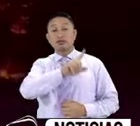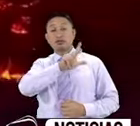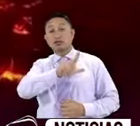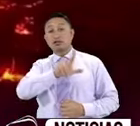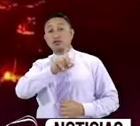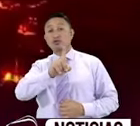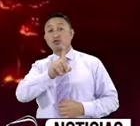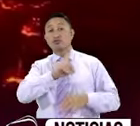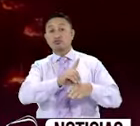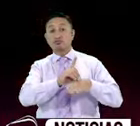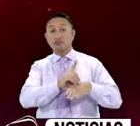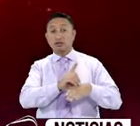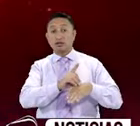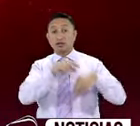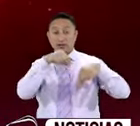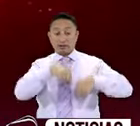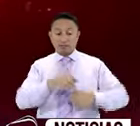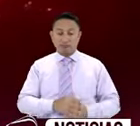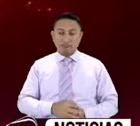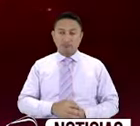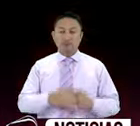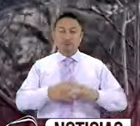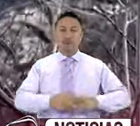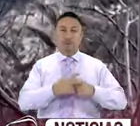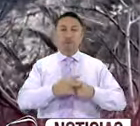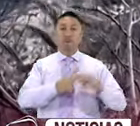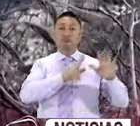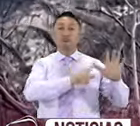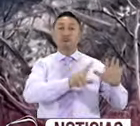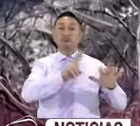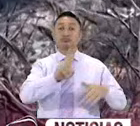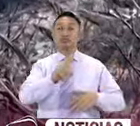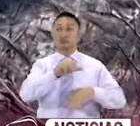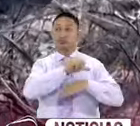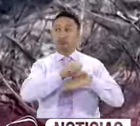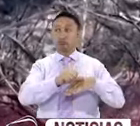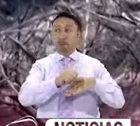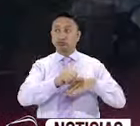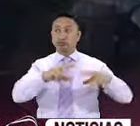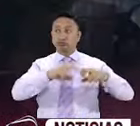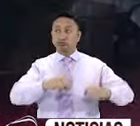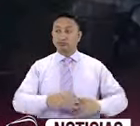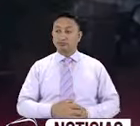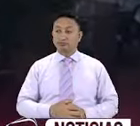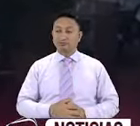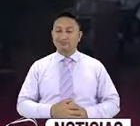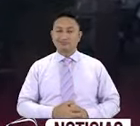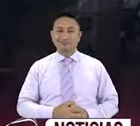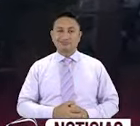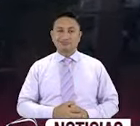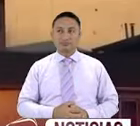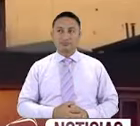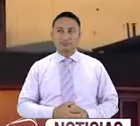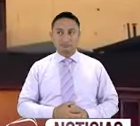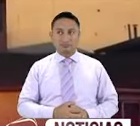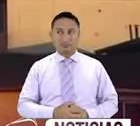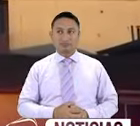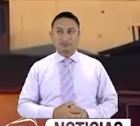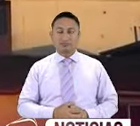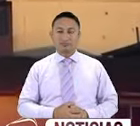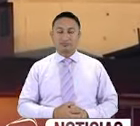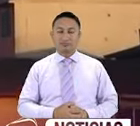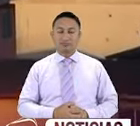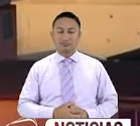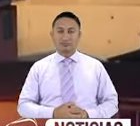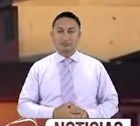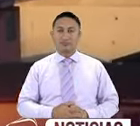del país, que indicó que se han practicado 82 autopsias, dando con la identidad de 38 cuerpos. Aproximadamente 20 de ellos ya han sido